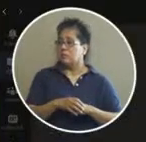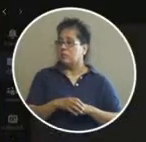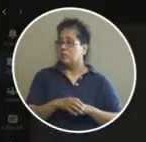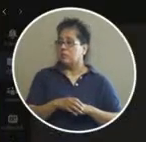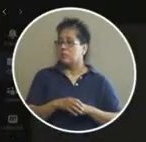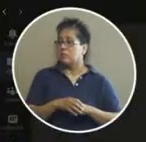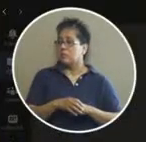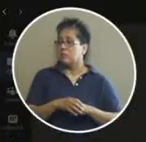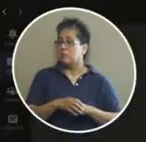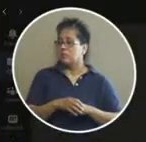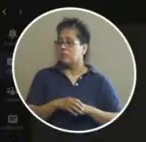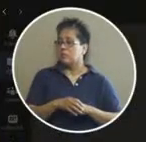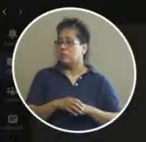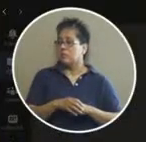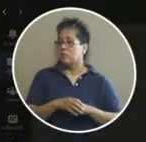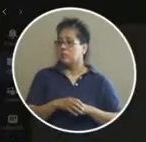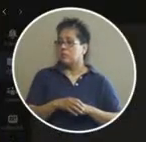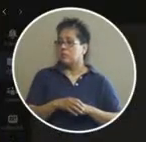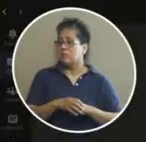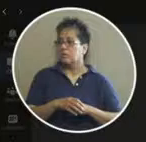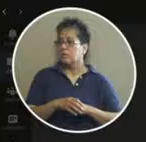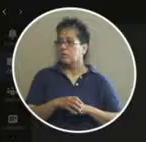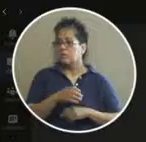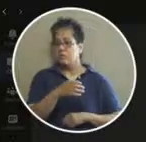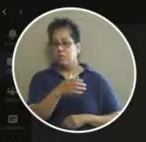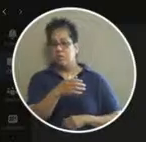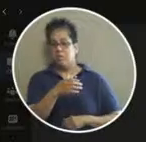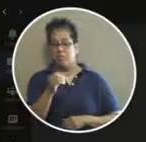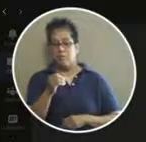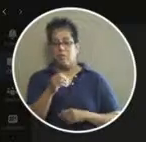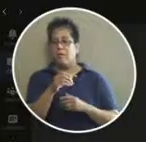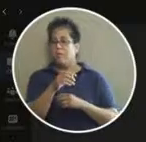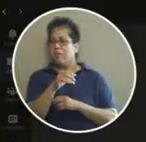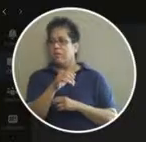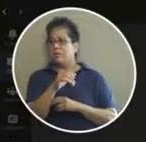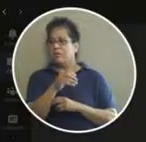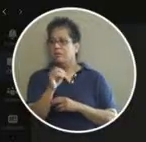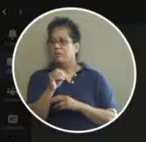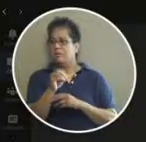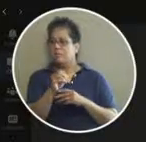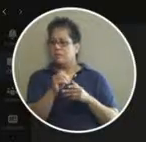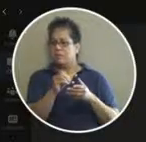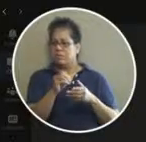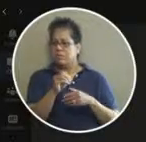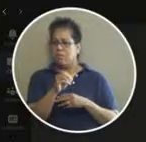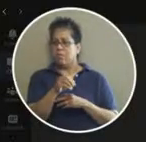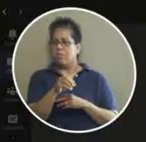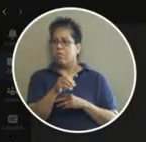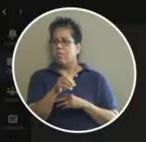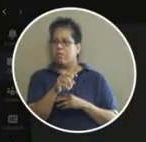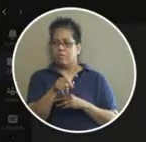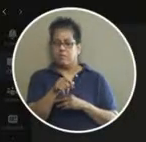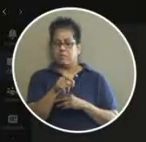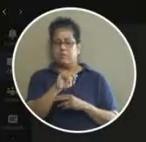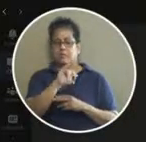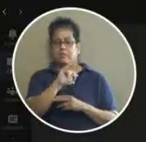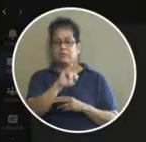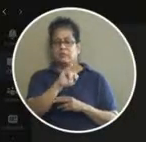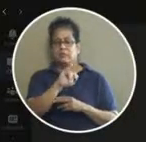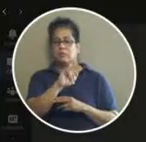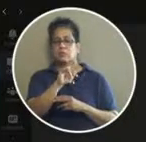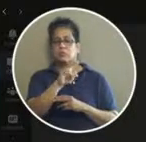Sí, lo que se estaba comentando era que no habrá audiencias de desalojos hasta el día de